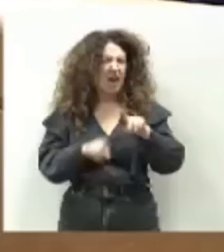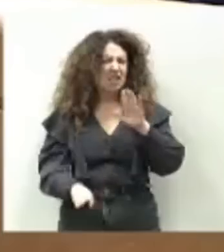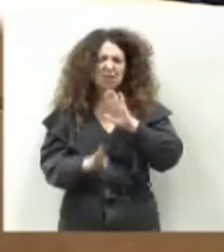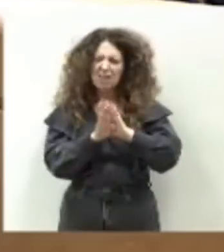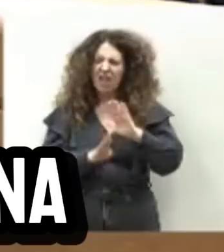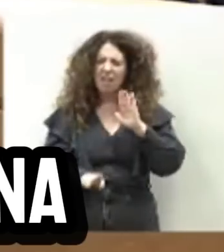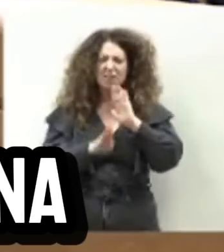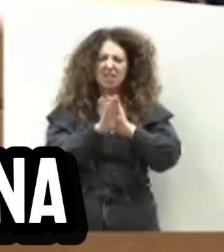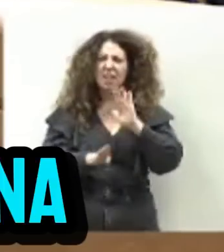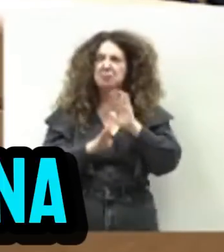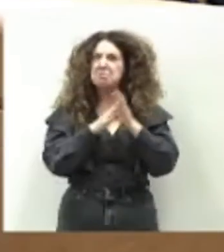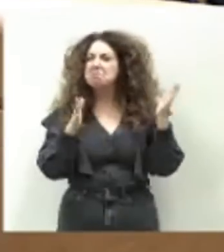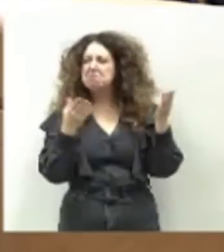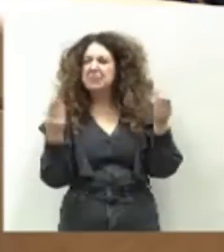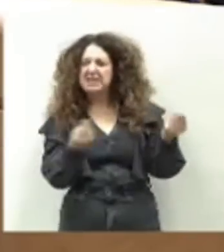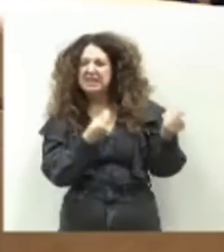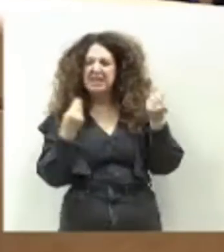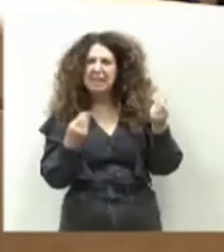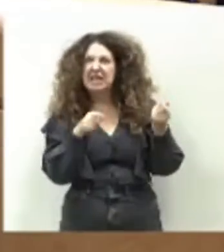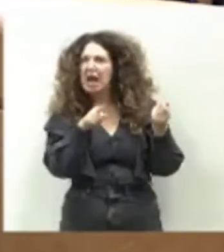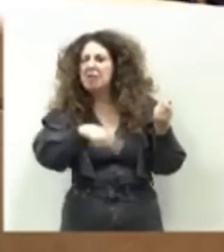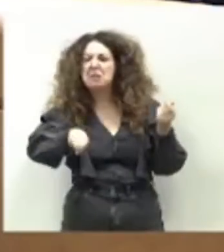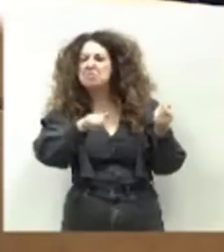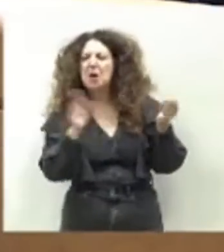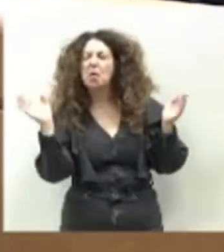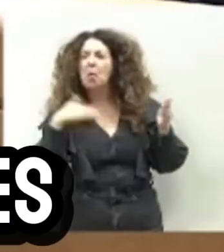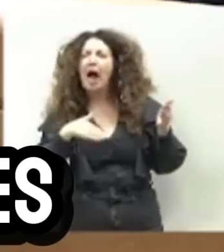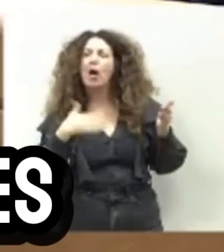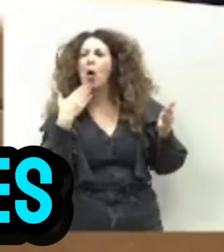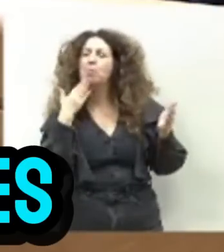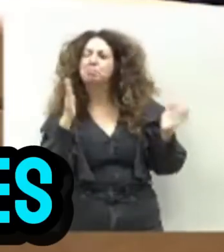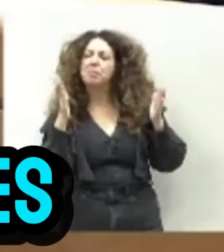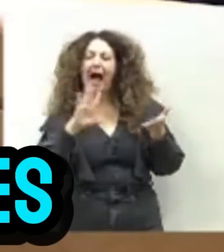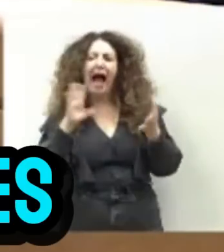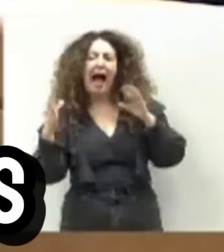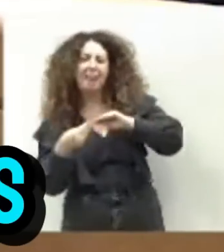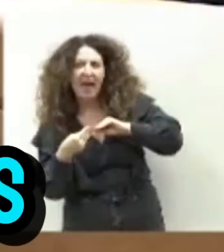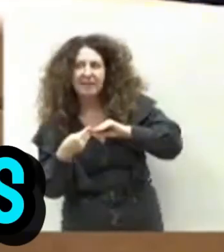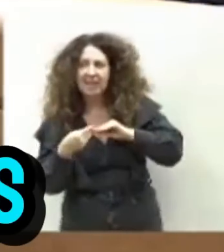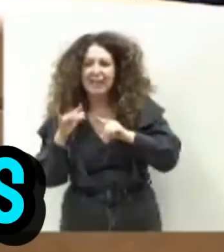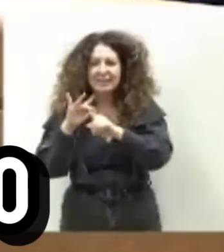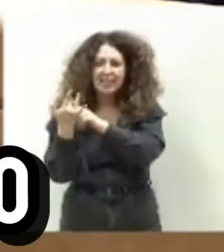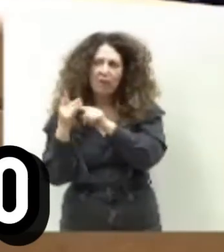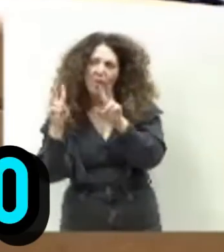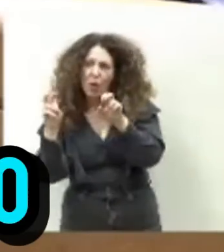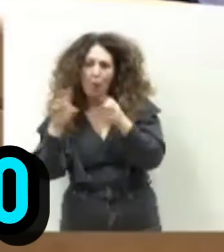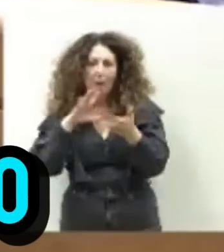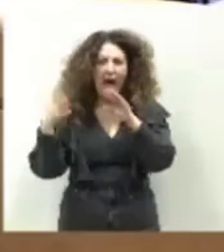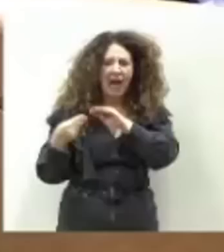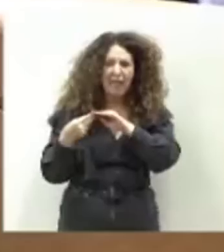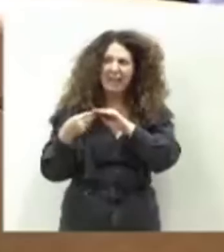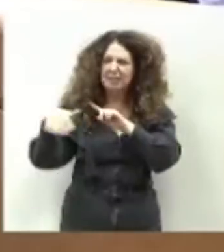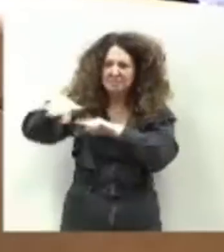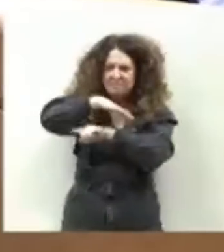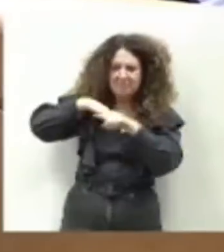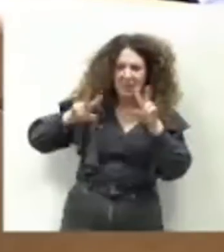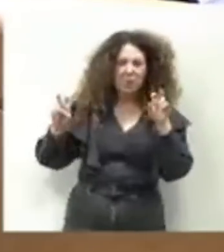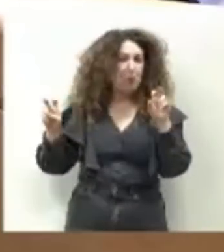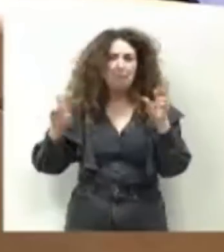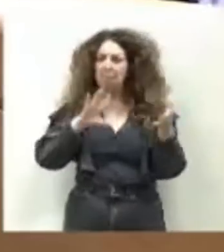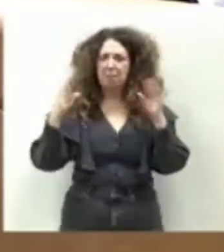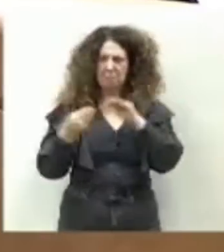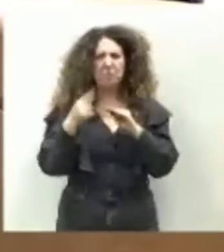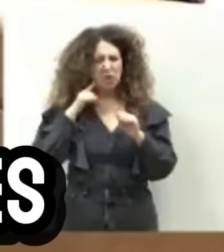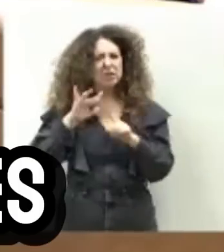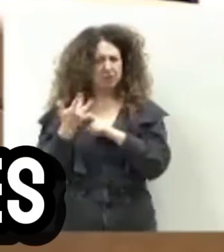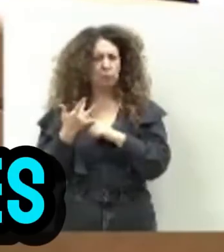sensación de que no tienen ustedes ninguna capacidad de adaptarse a las nuevas realidades, a las circunstancias que estamos viviendo, que son muy serias y son